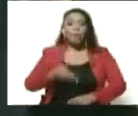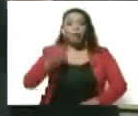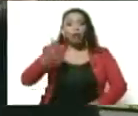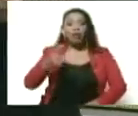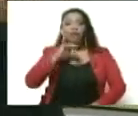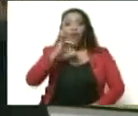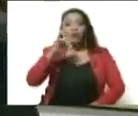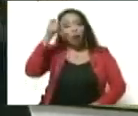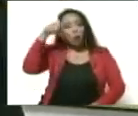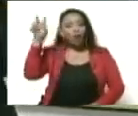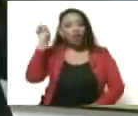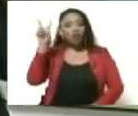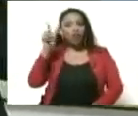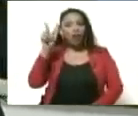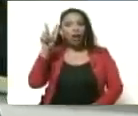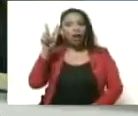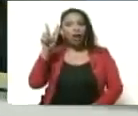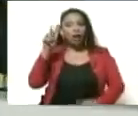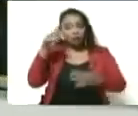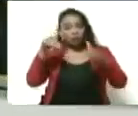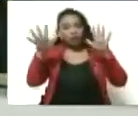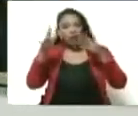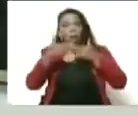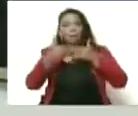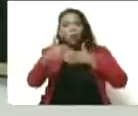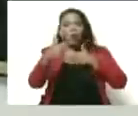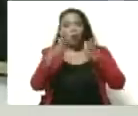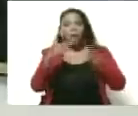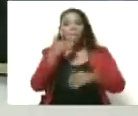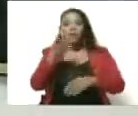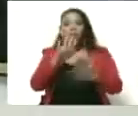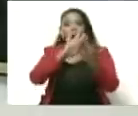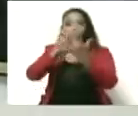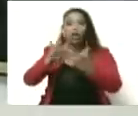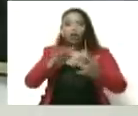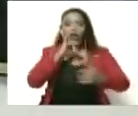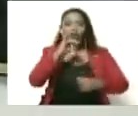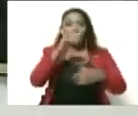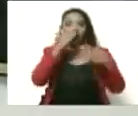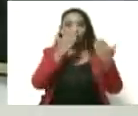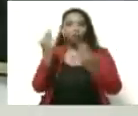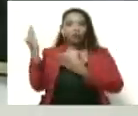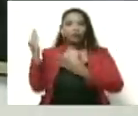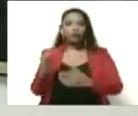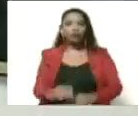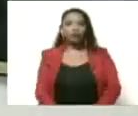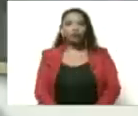al pueblo de Venezuela que por supuesto será ampliada en nuestras próximas emisiones. Adelante.